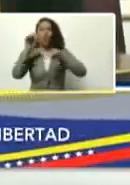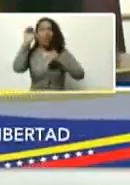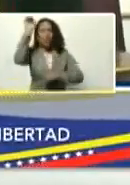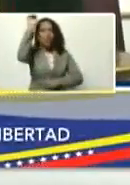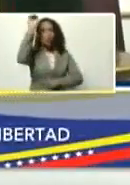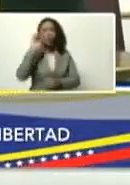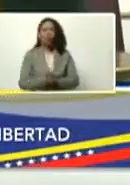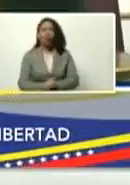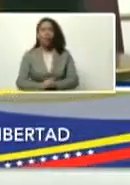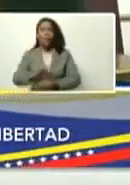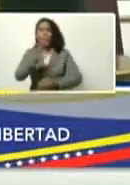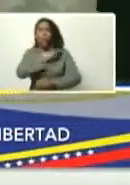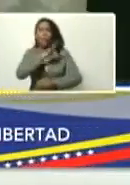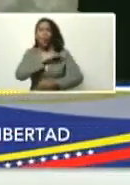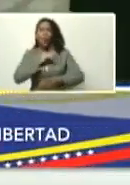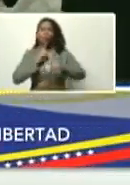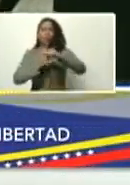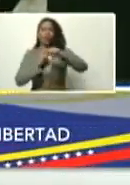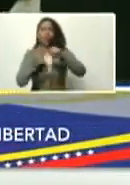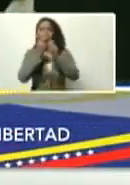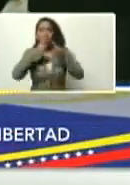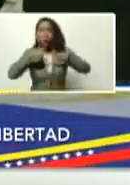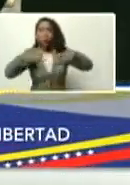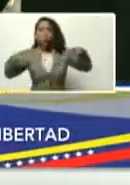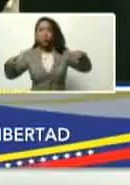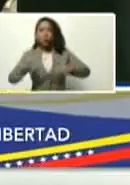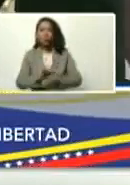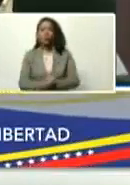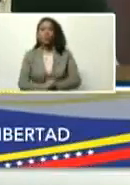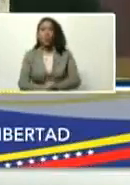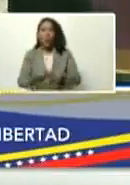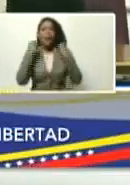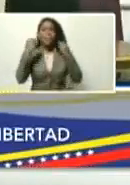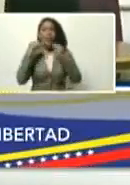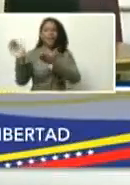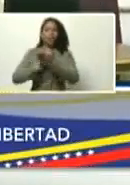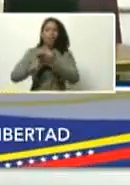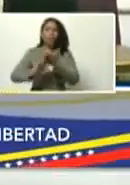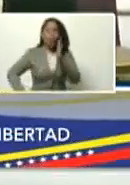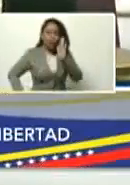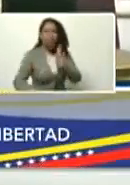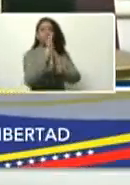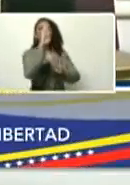futuro, su prosperidad, su crecimiento, para recuperarse,